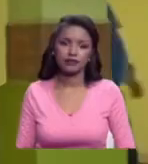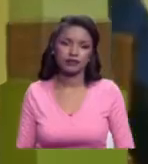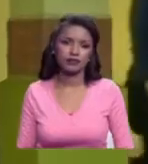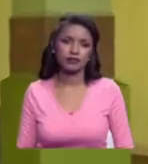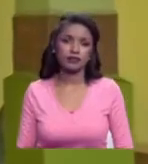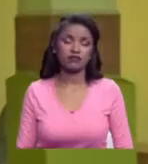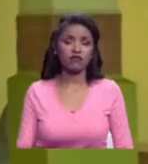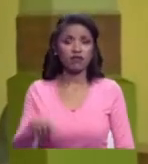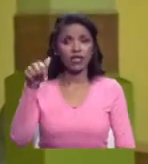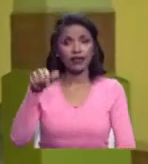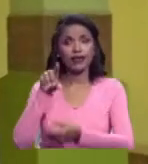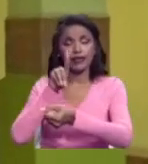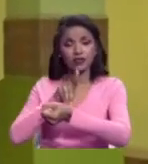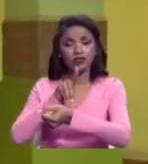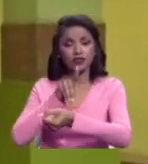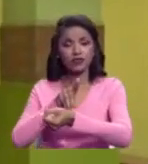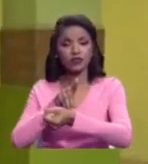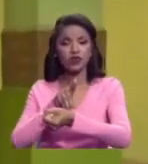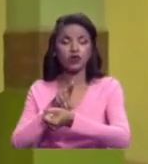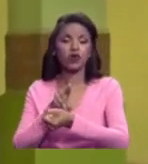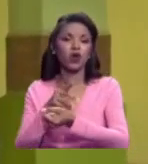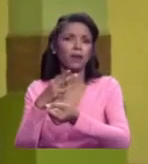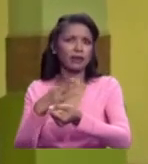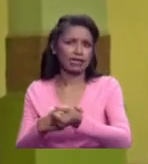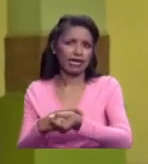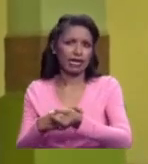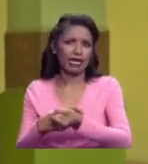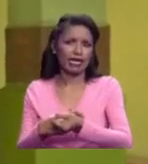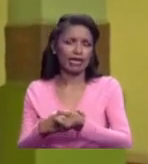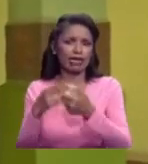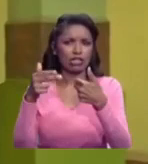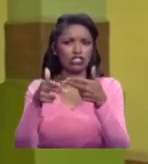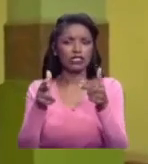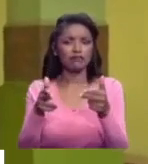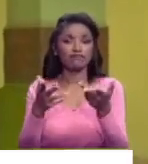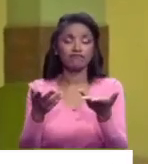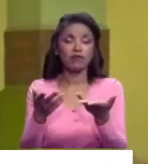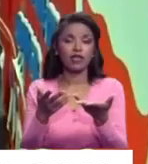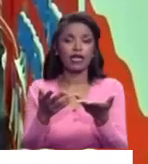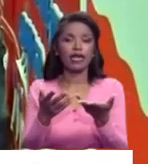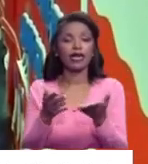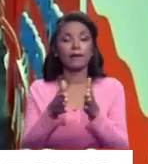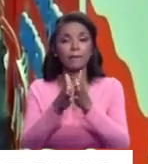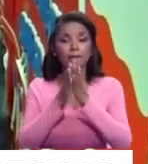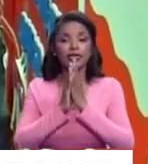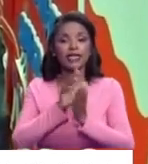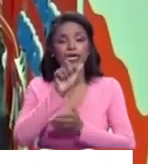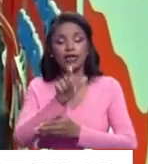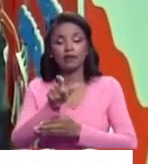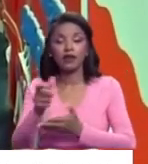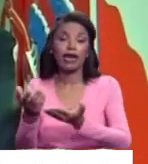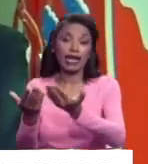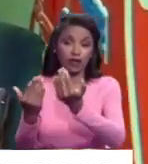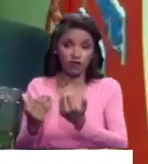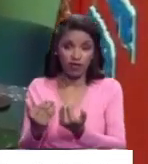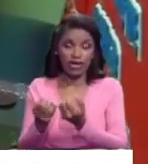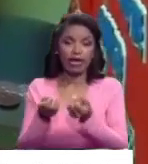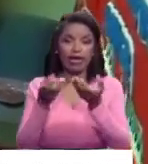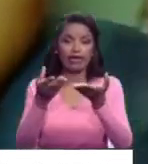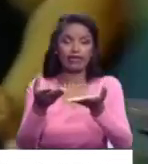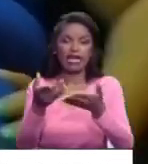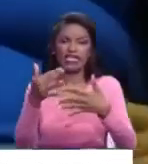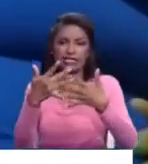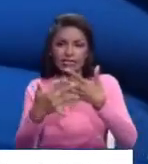Las autoridades médicas del Hospital Cecilio Castillero en la ciudad de Chitré hacen un llamado a la población en general para motivar la donación